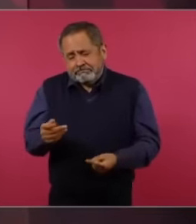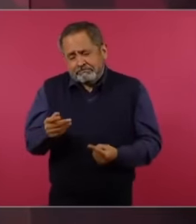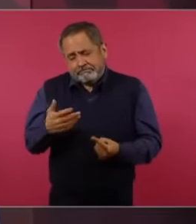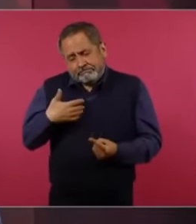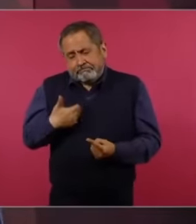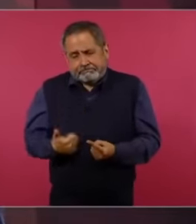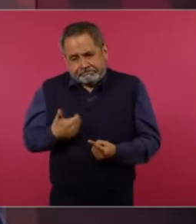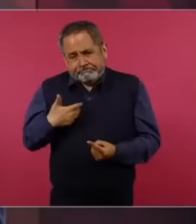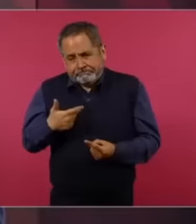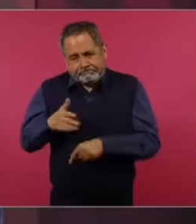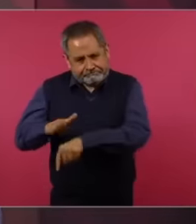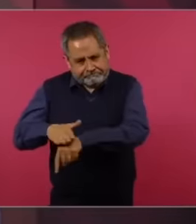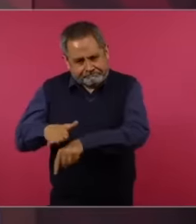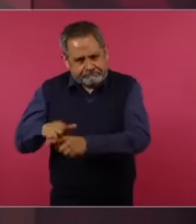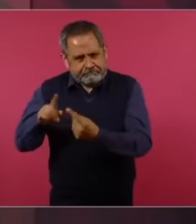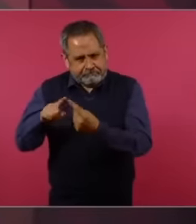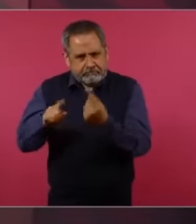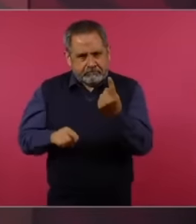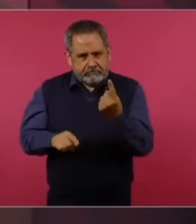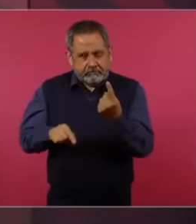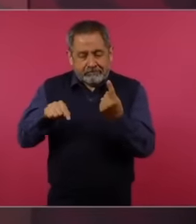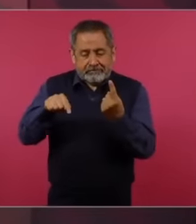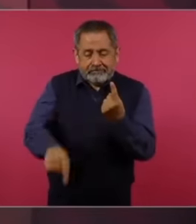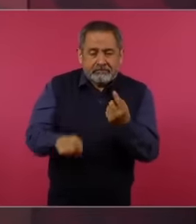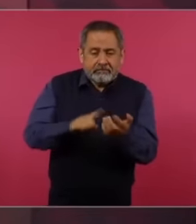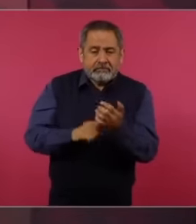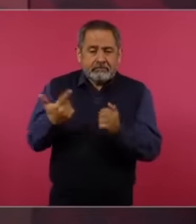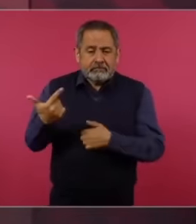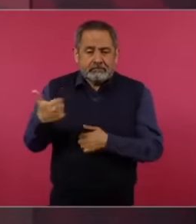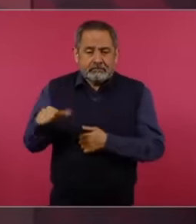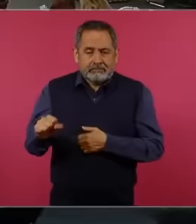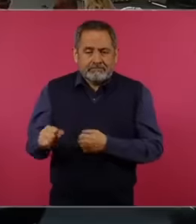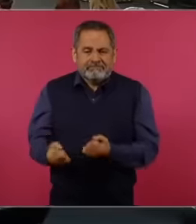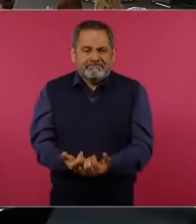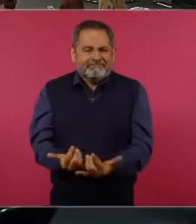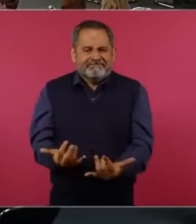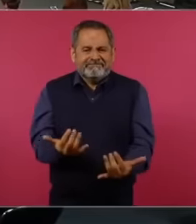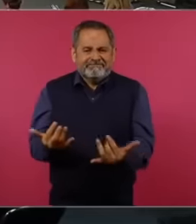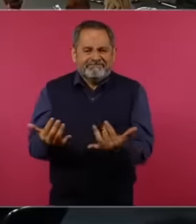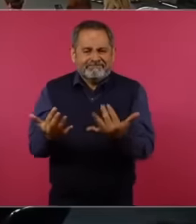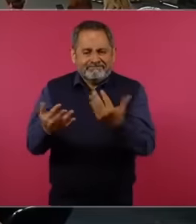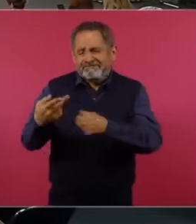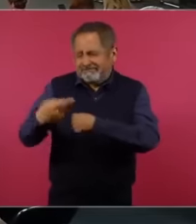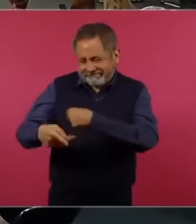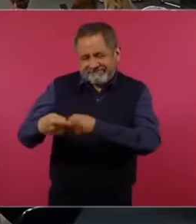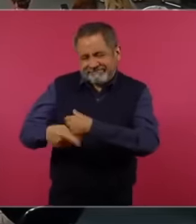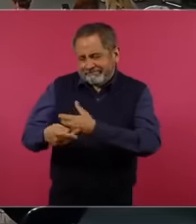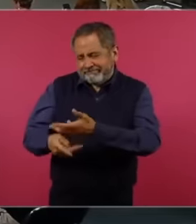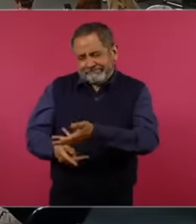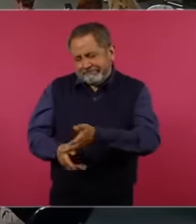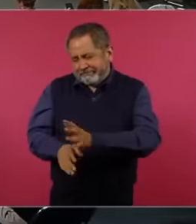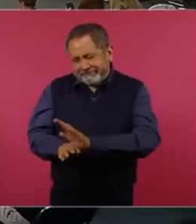Se hablaba de que había muchos gases, que era muy riesgoso también